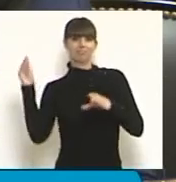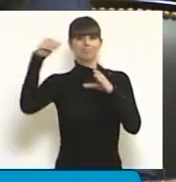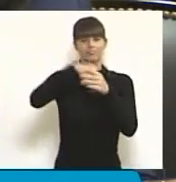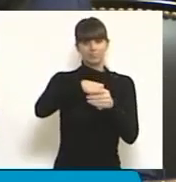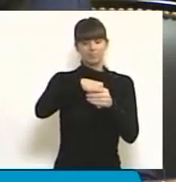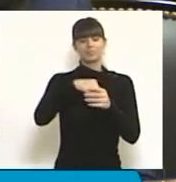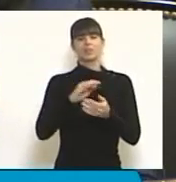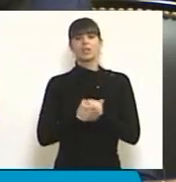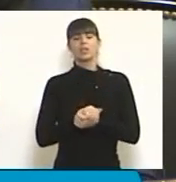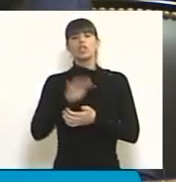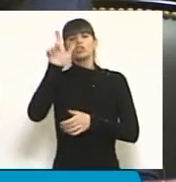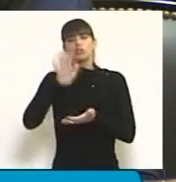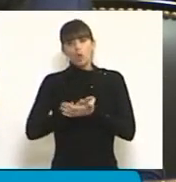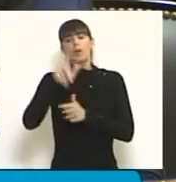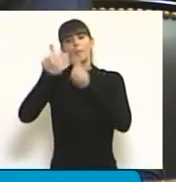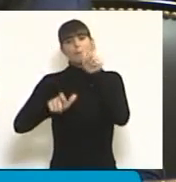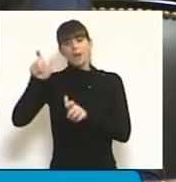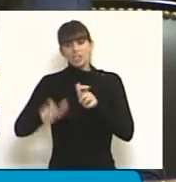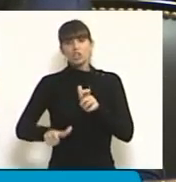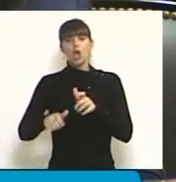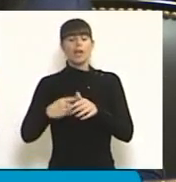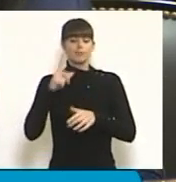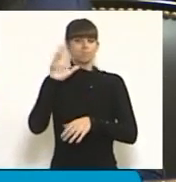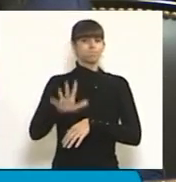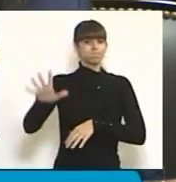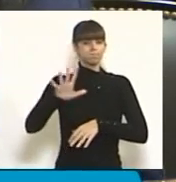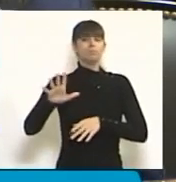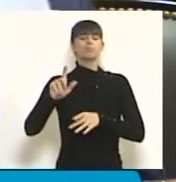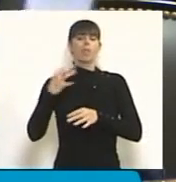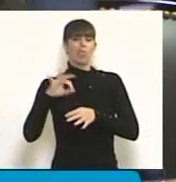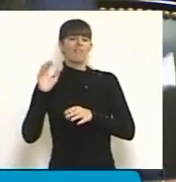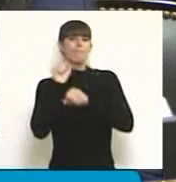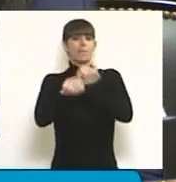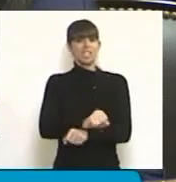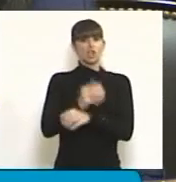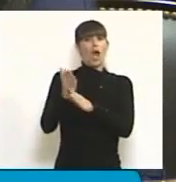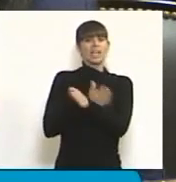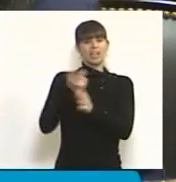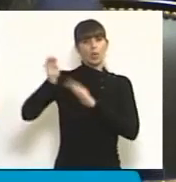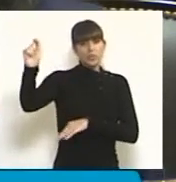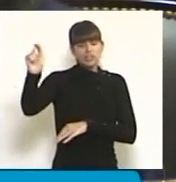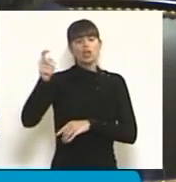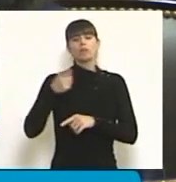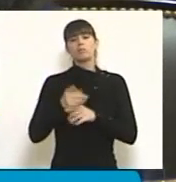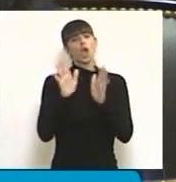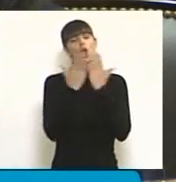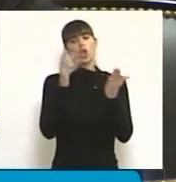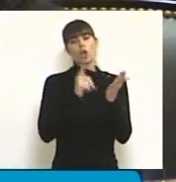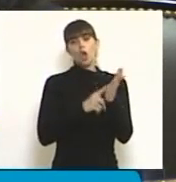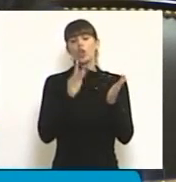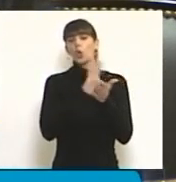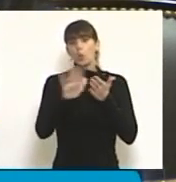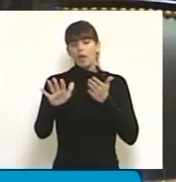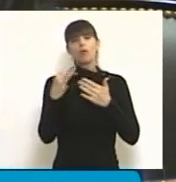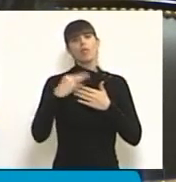Respecto a la prisión preventiva, entiendo que la regulación del nuevo código debió ser más estricta, ya lo